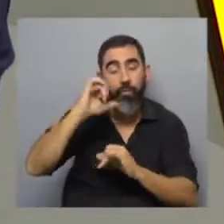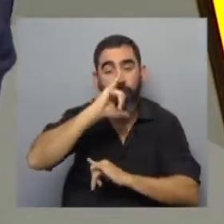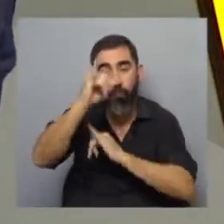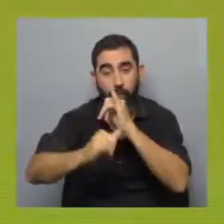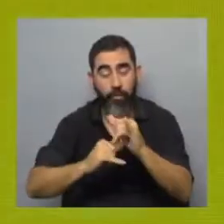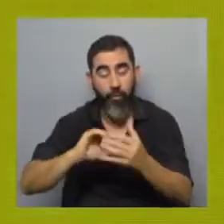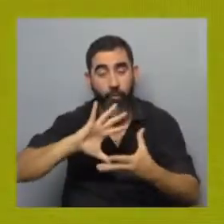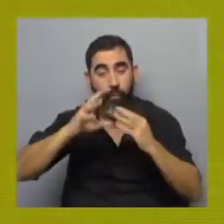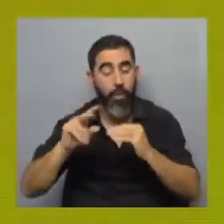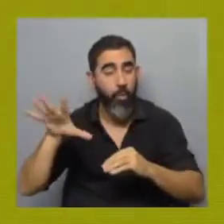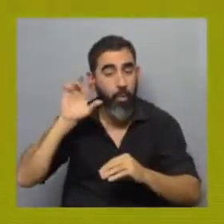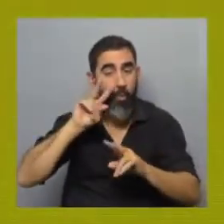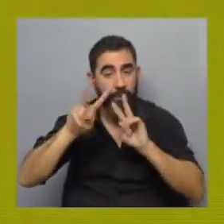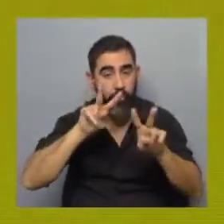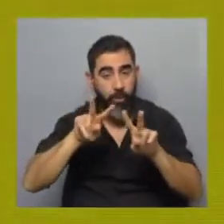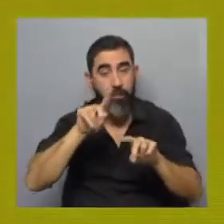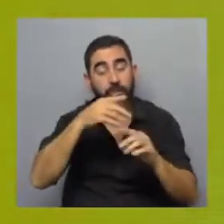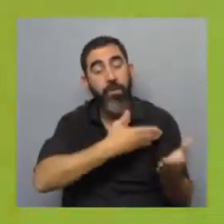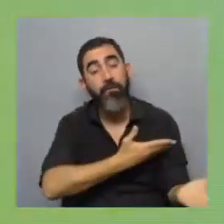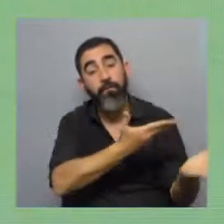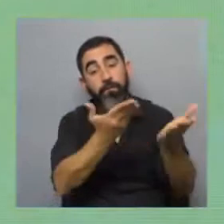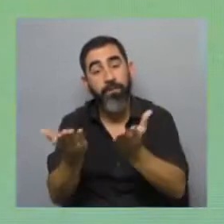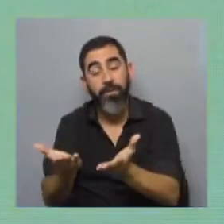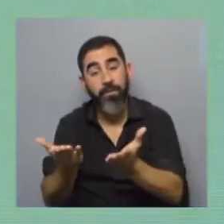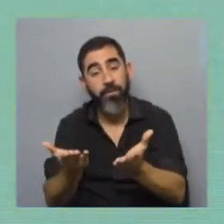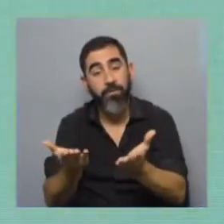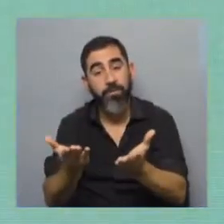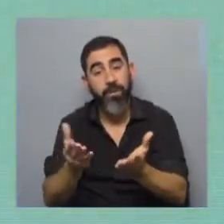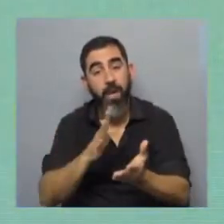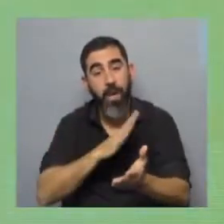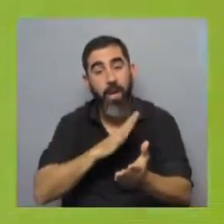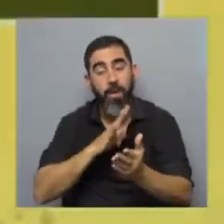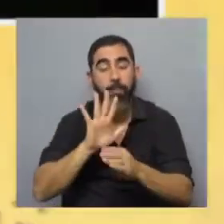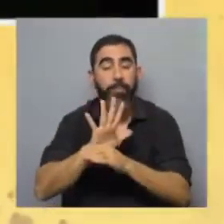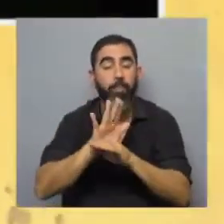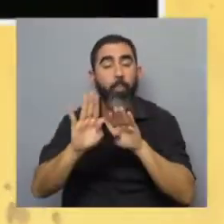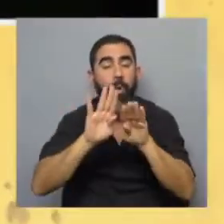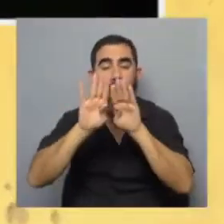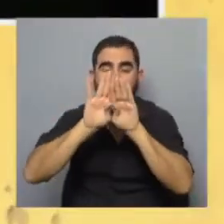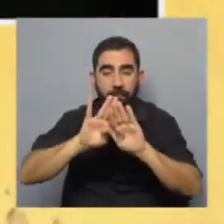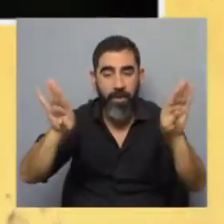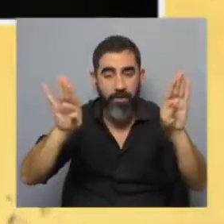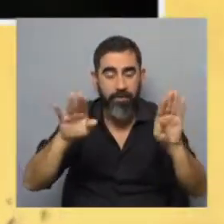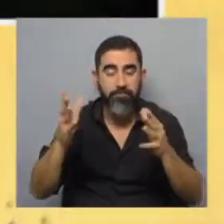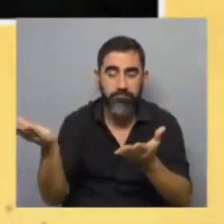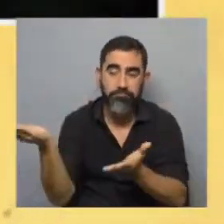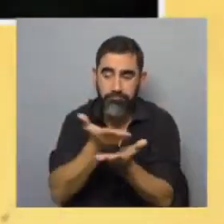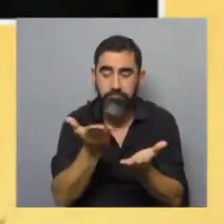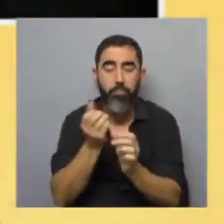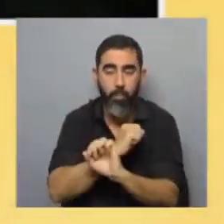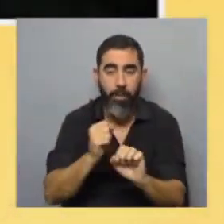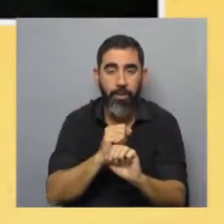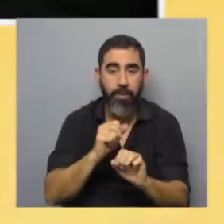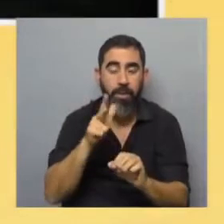audiovisual. Y sí, bueno, y ahí Óscar invitó a todos justamente a que tenían las puertas abiertas del Planetario justamente para poder